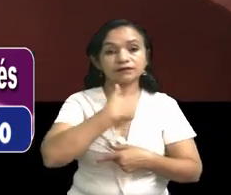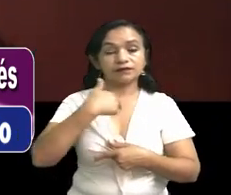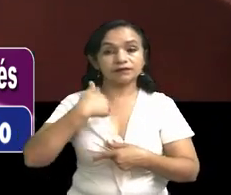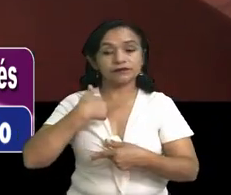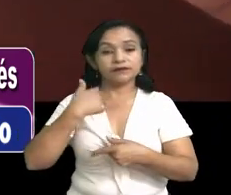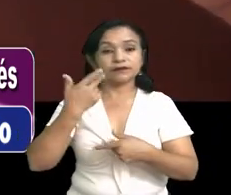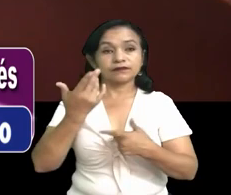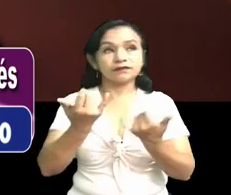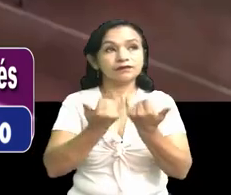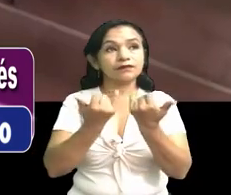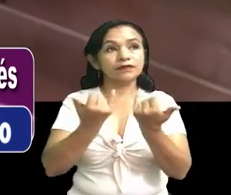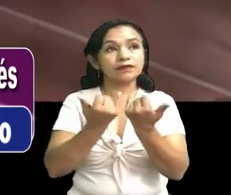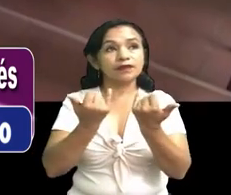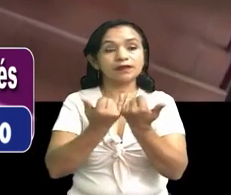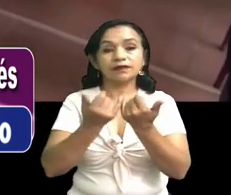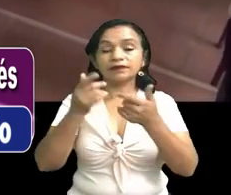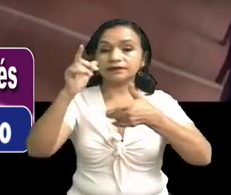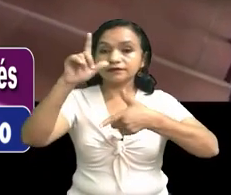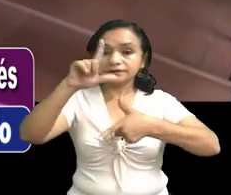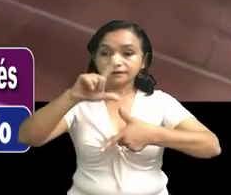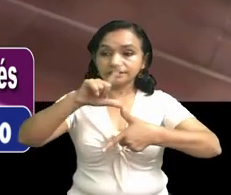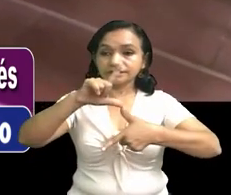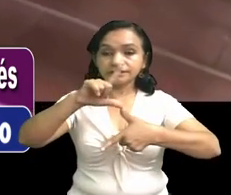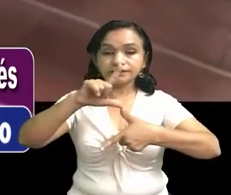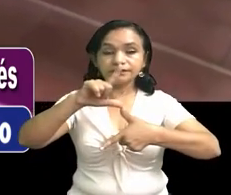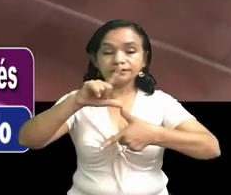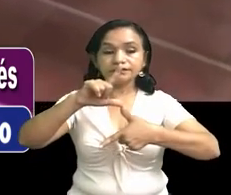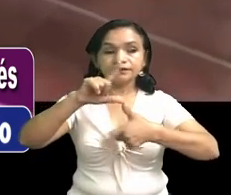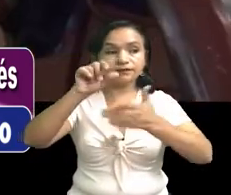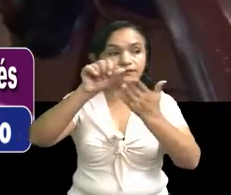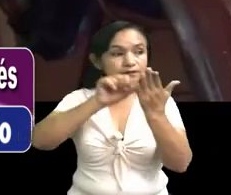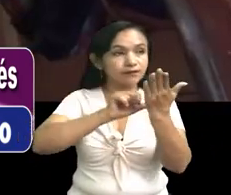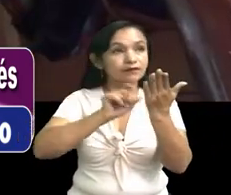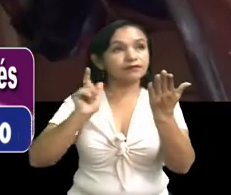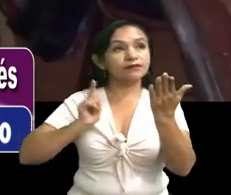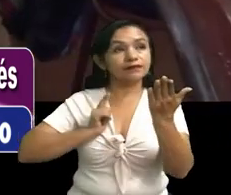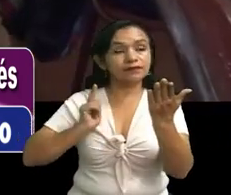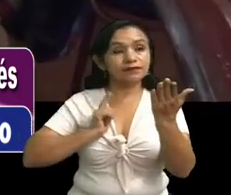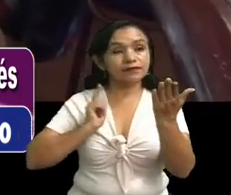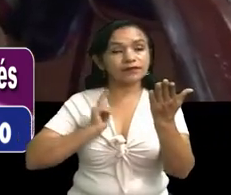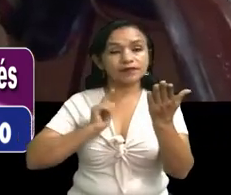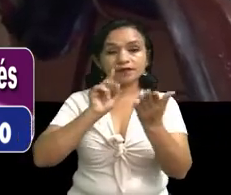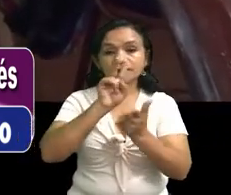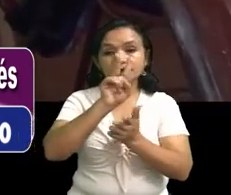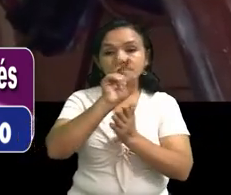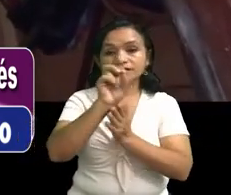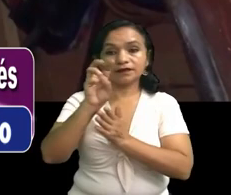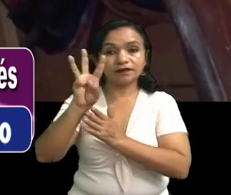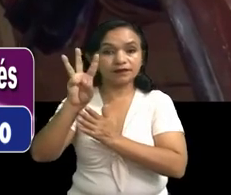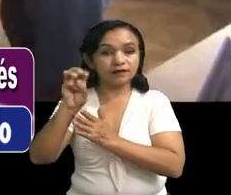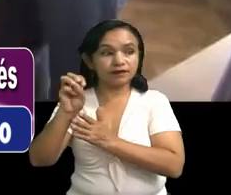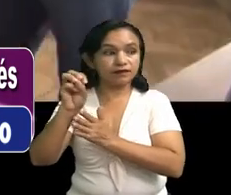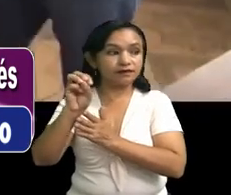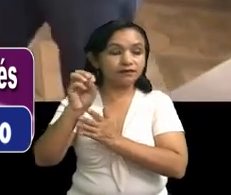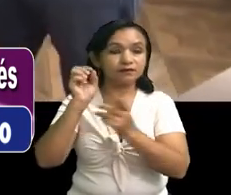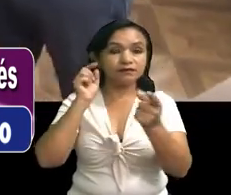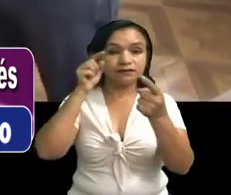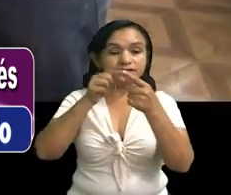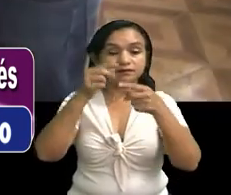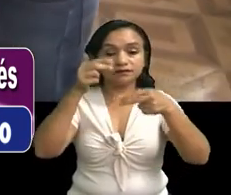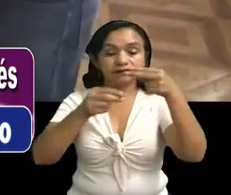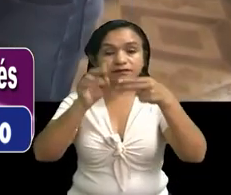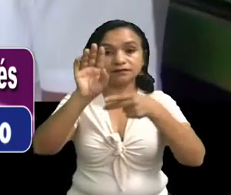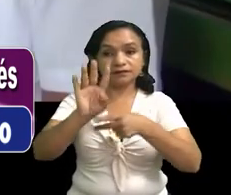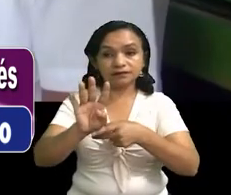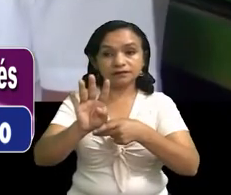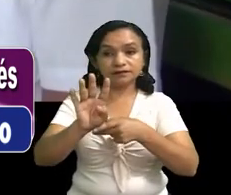hacemos a nivel de Latinoamérica, de cara también a una agenda que tenemos de la Agenda 2030, donde está el objetivo 4, que es